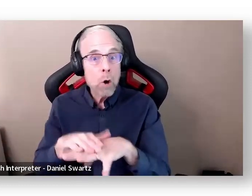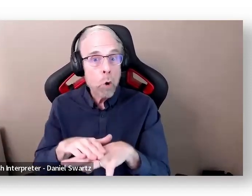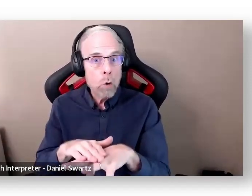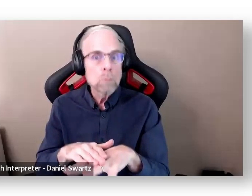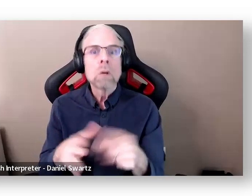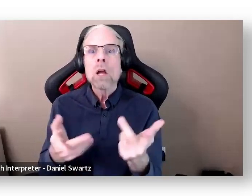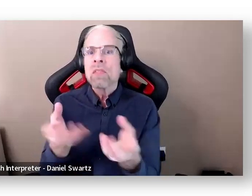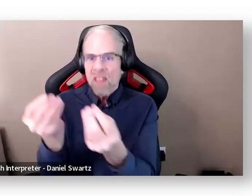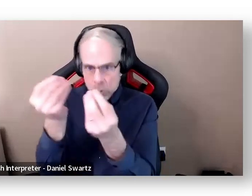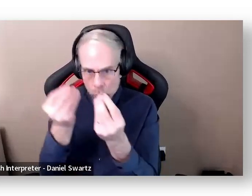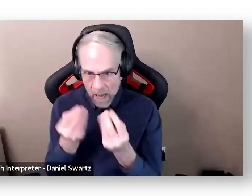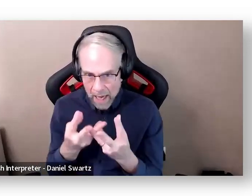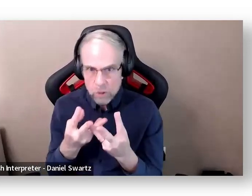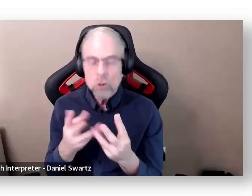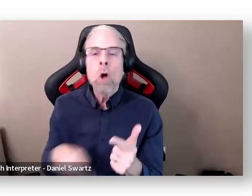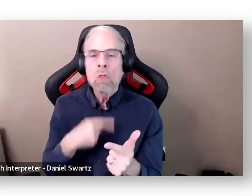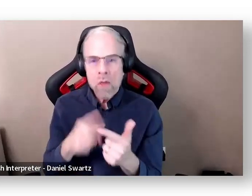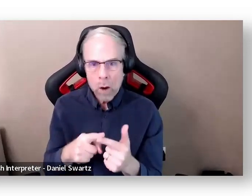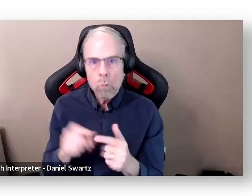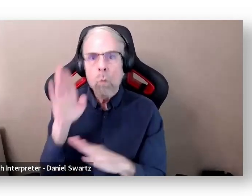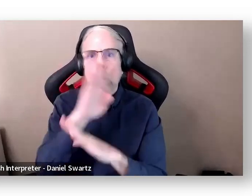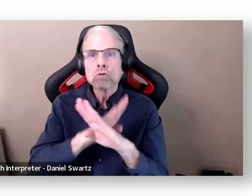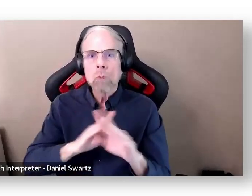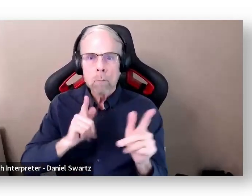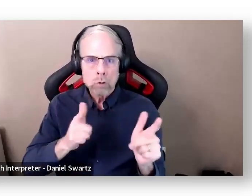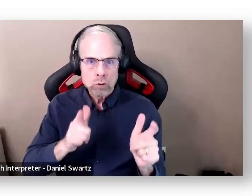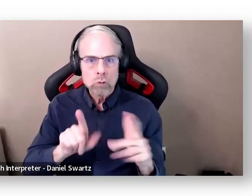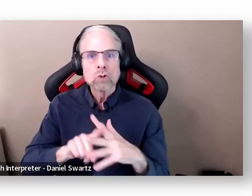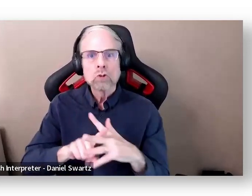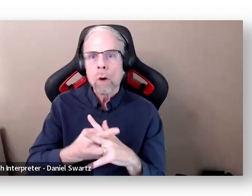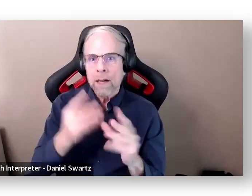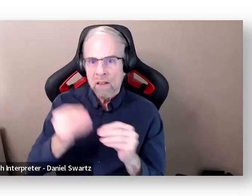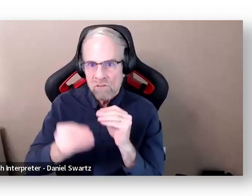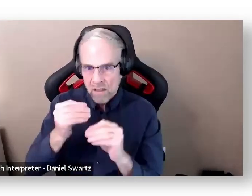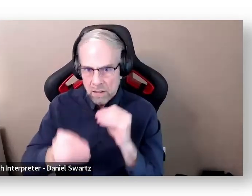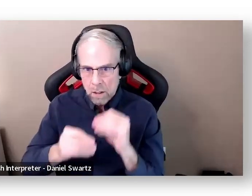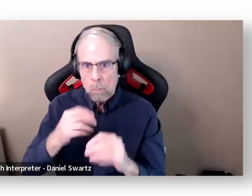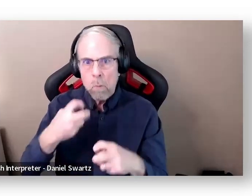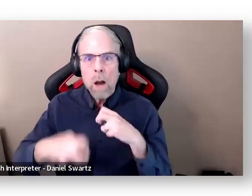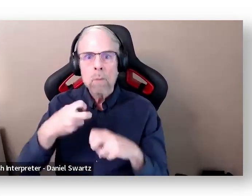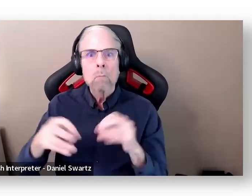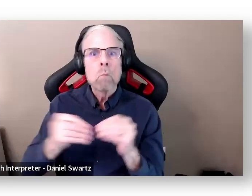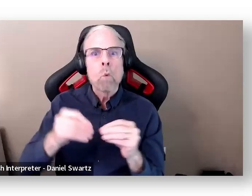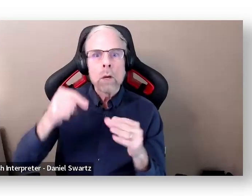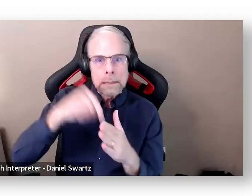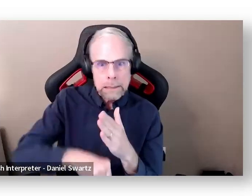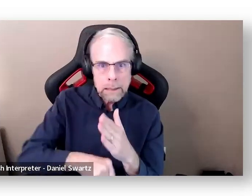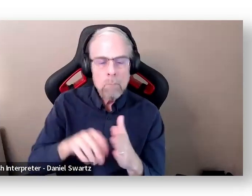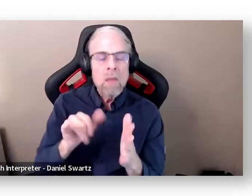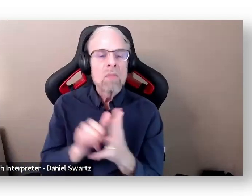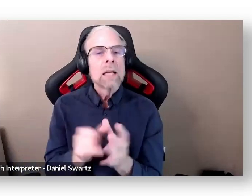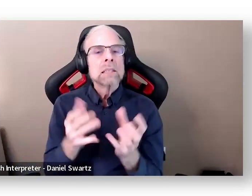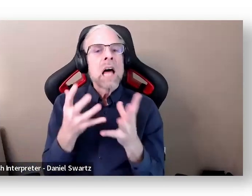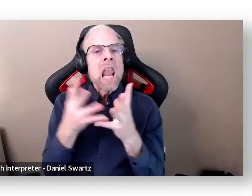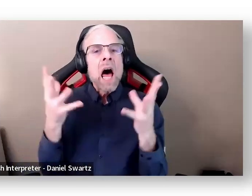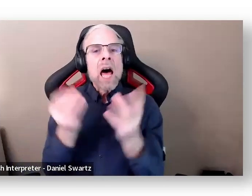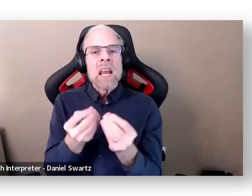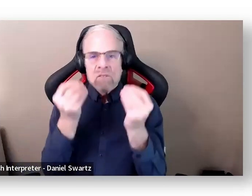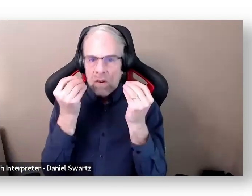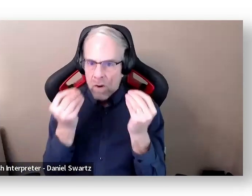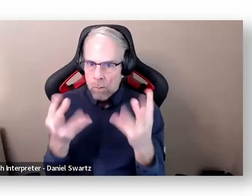Pero la cosa es que si la energía no está, la electricidad no está prendida, nos pueden llamar para dejarnos saber que todavía no se prende en esa